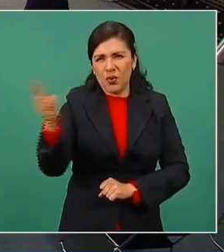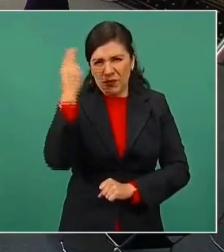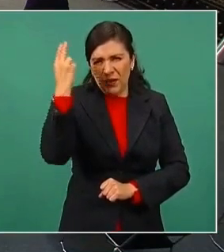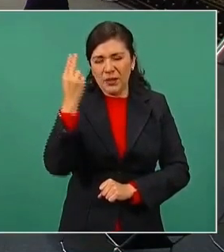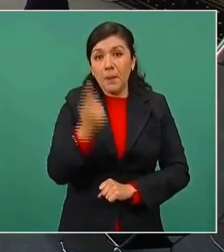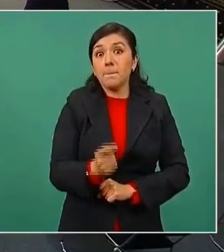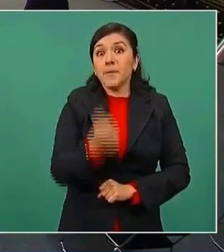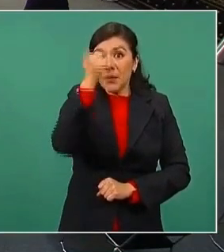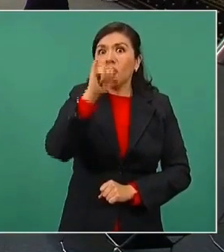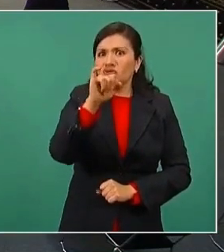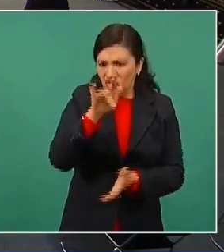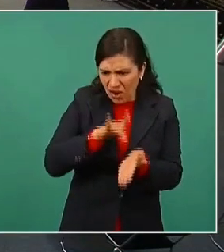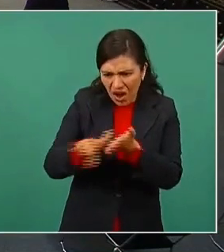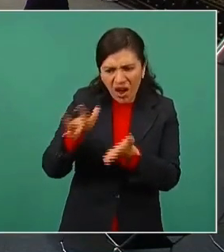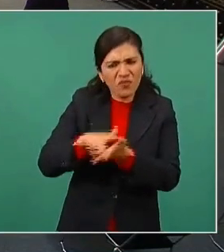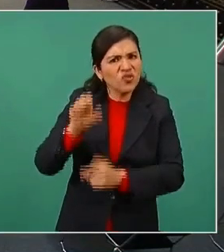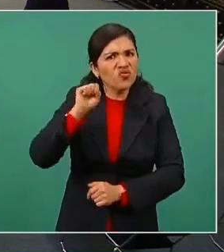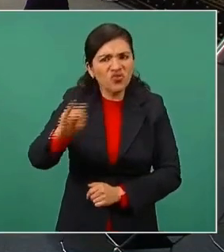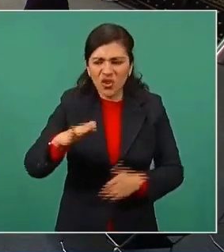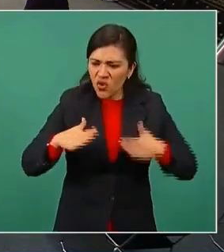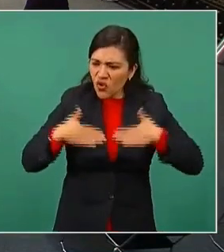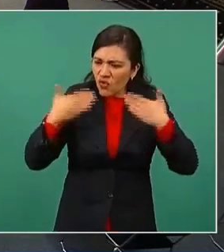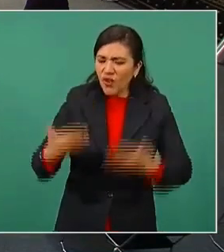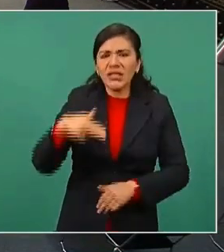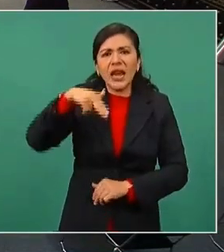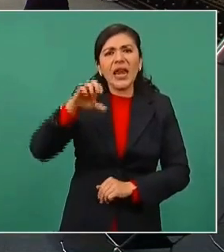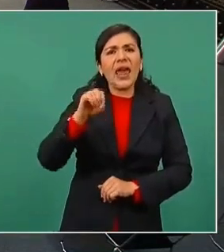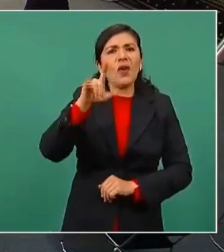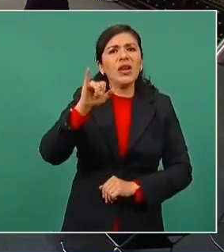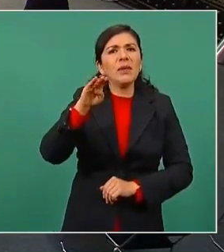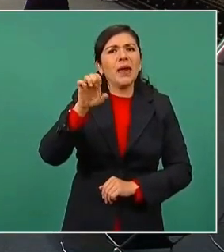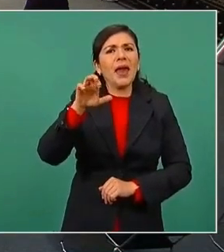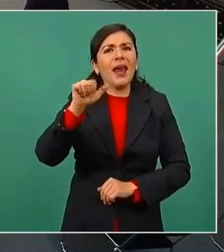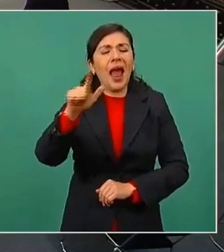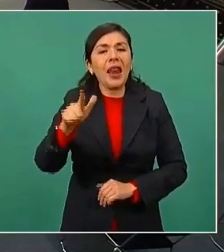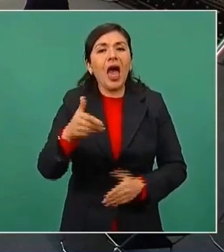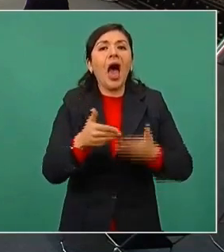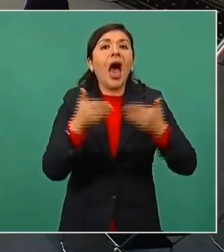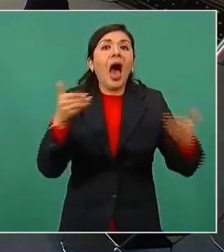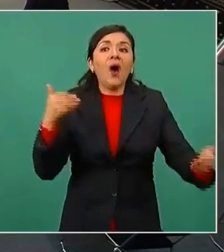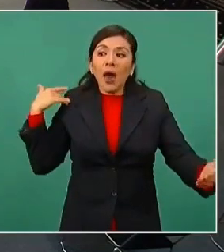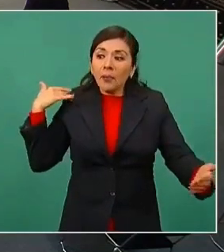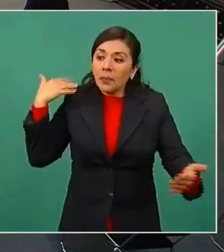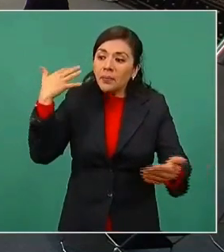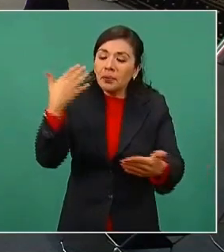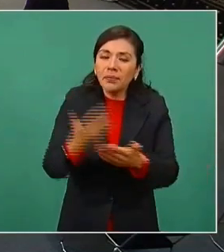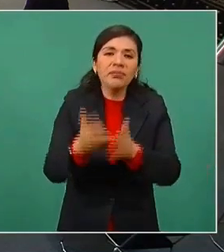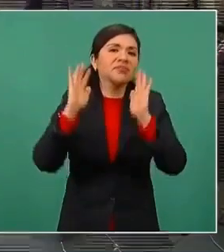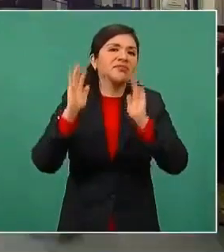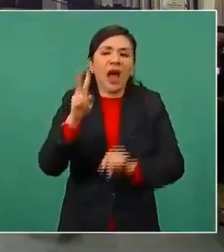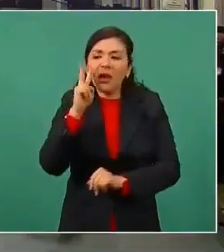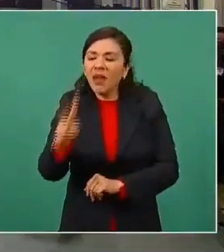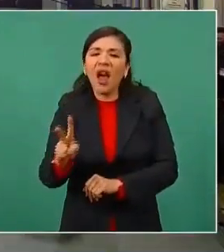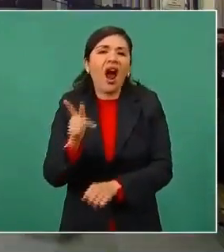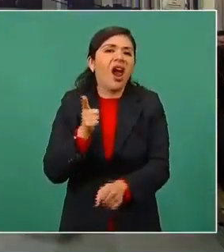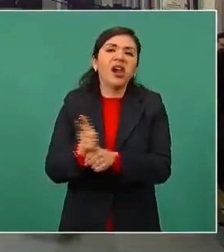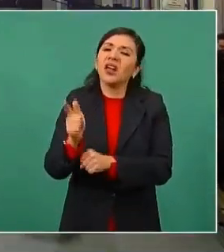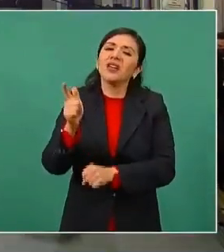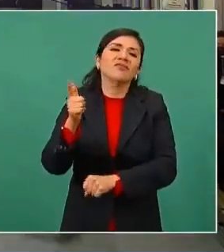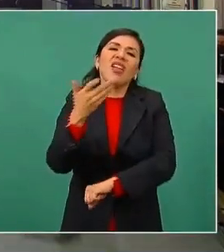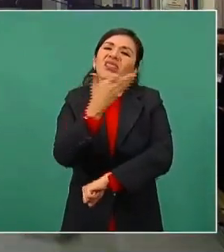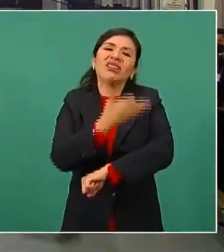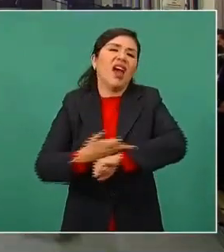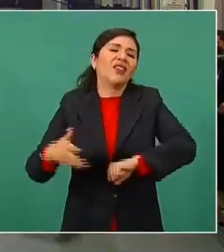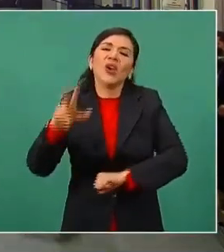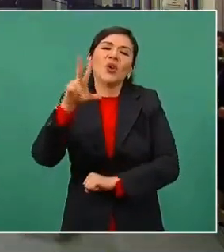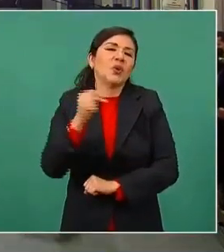principio apoyaron mucho el neoliberalismo y que ahora, pues obviamente ellos mismos dicen, pues que ya fue, ya no sirve. Sí, pero yo quiero